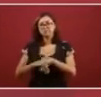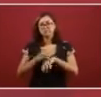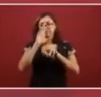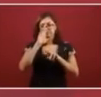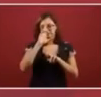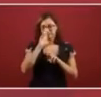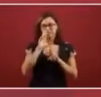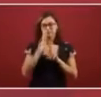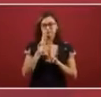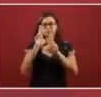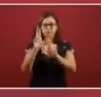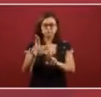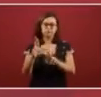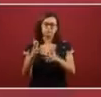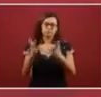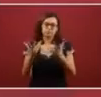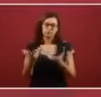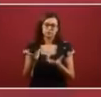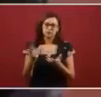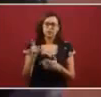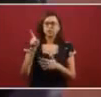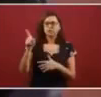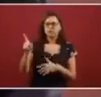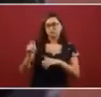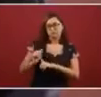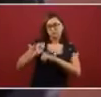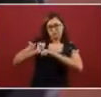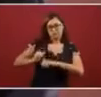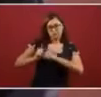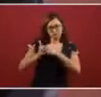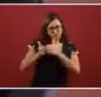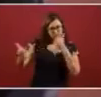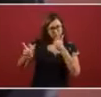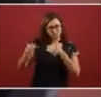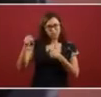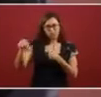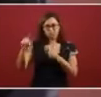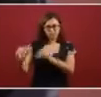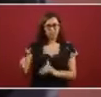una autoridad soberana, así